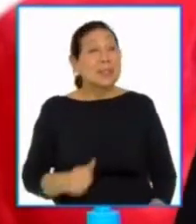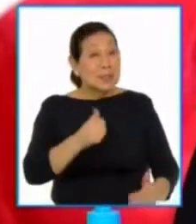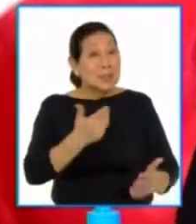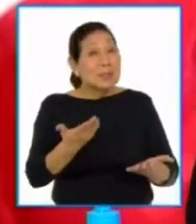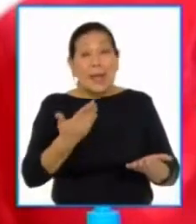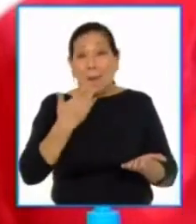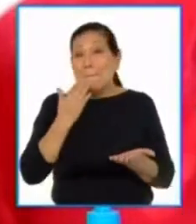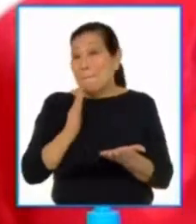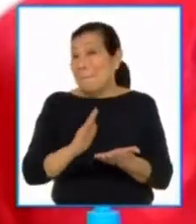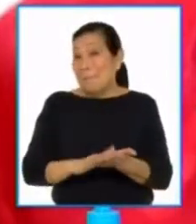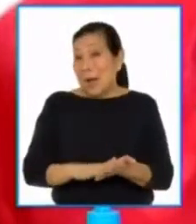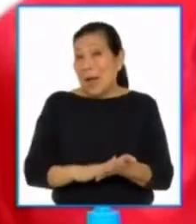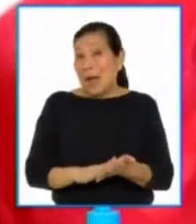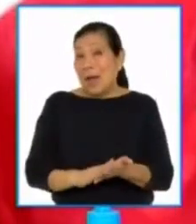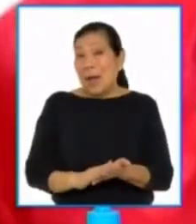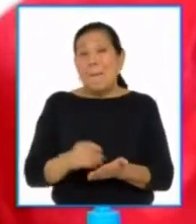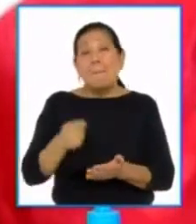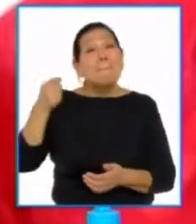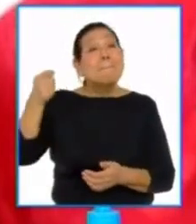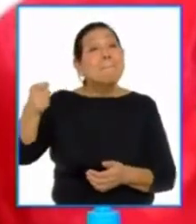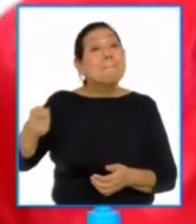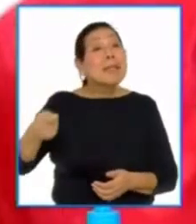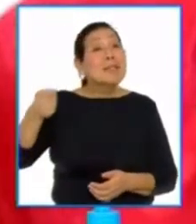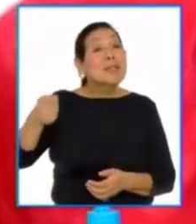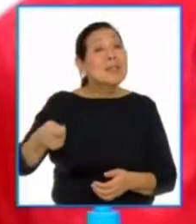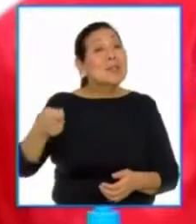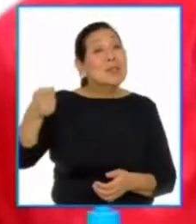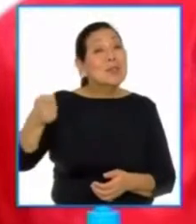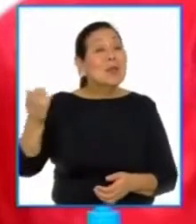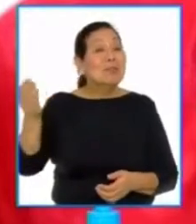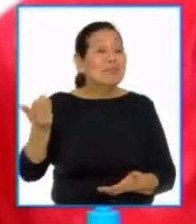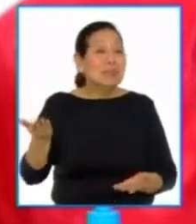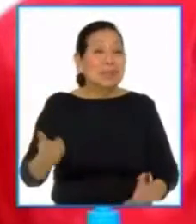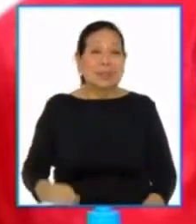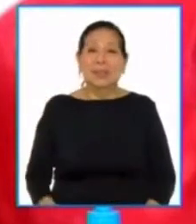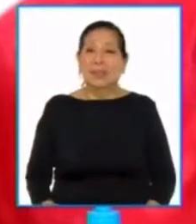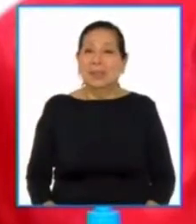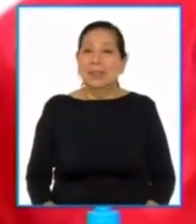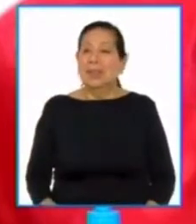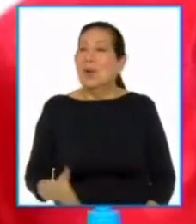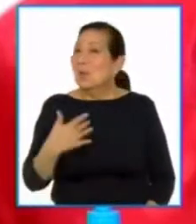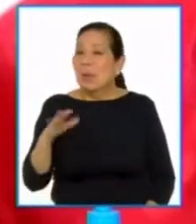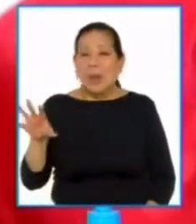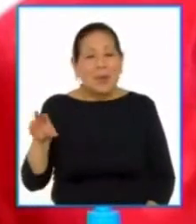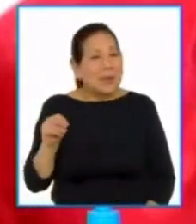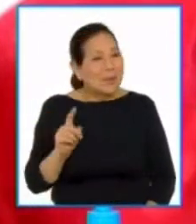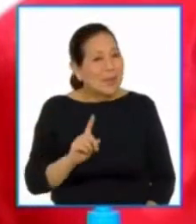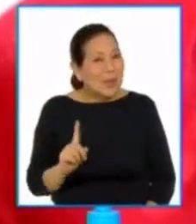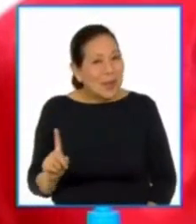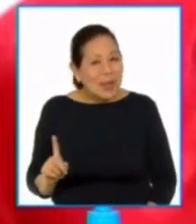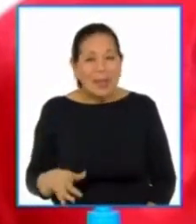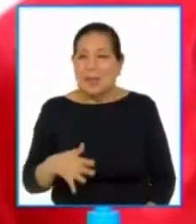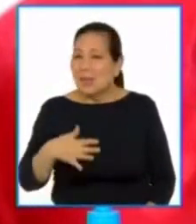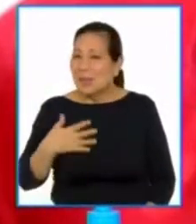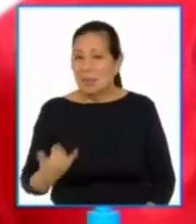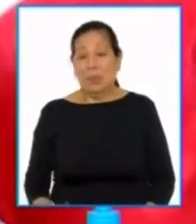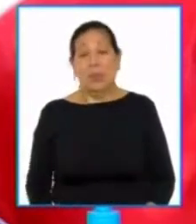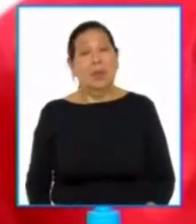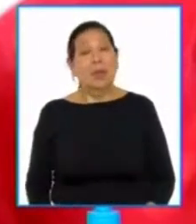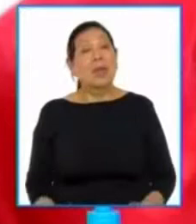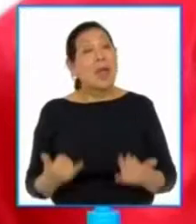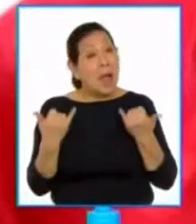afectando a los fondos de pensiones que son constitucionalmente intangibles. Entonces, eso es lo